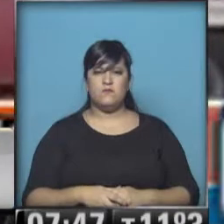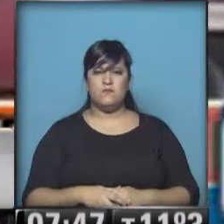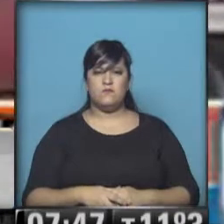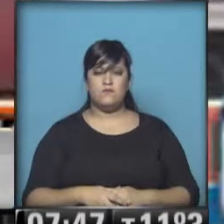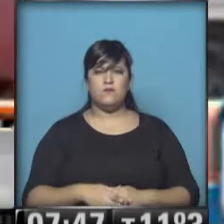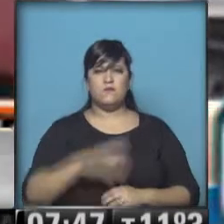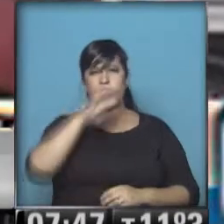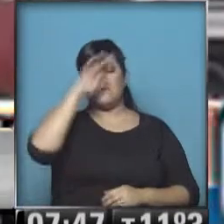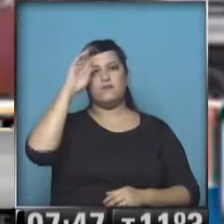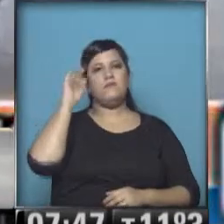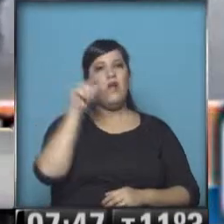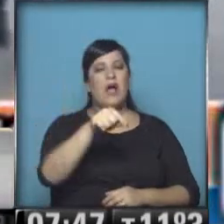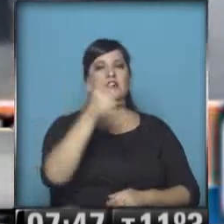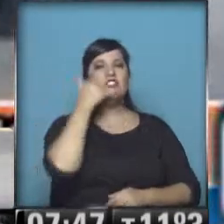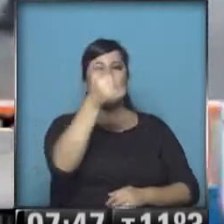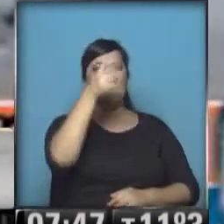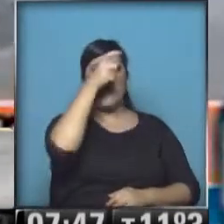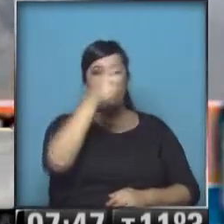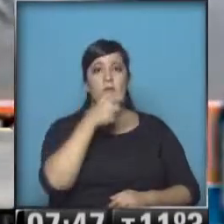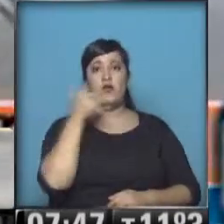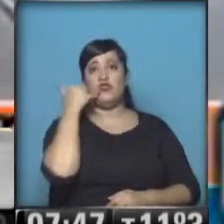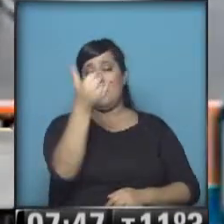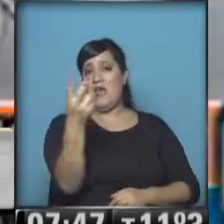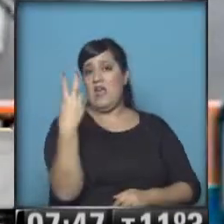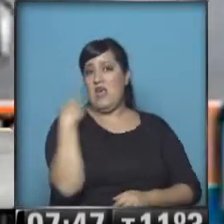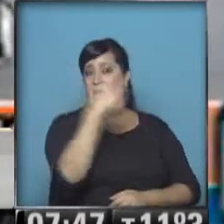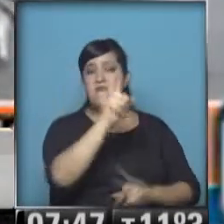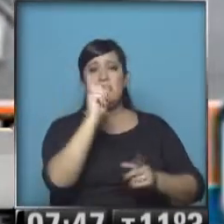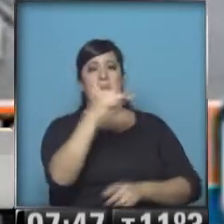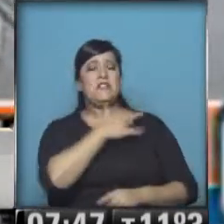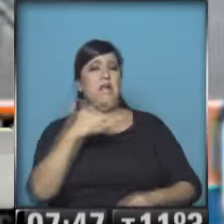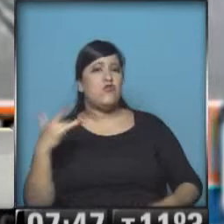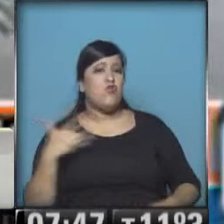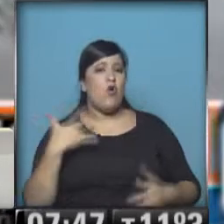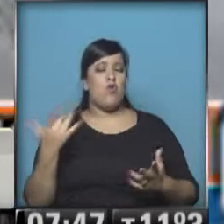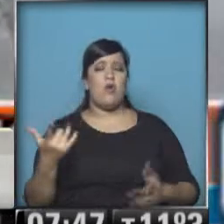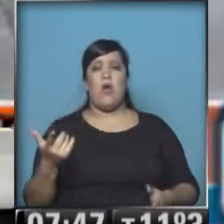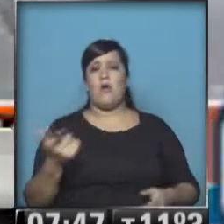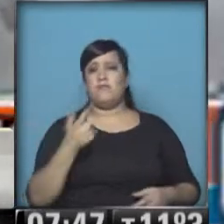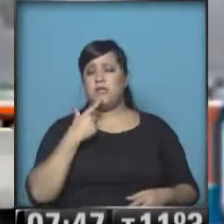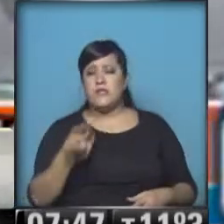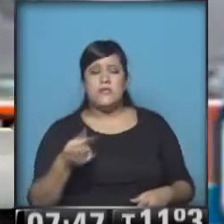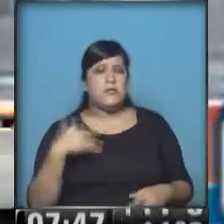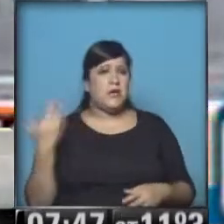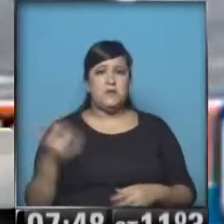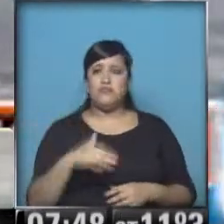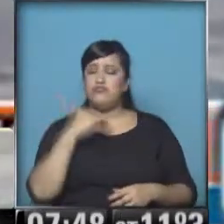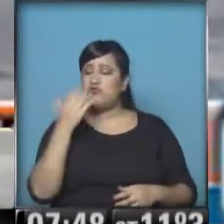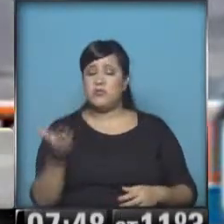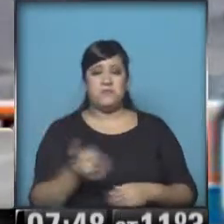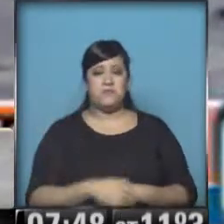ahí llamaste a los Sí, bomberos. llamé a mi patrón y bueno, y una señora, no sé, una señora ahí me decía, sí, loco, no sé, no